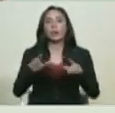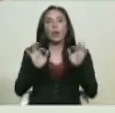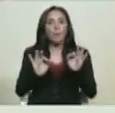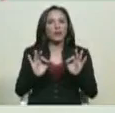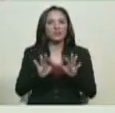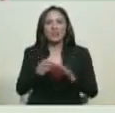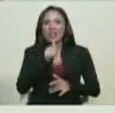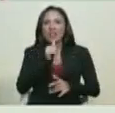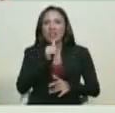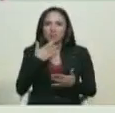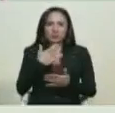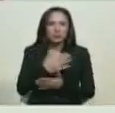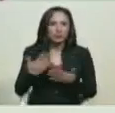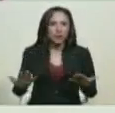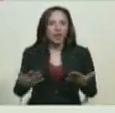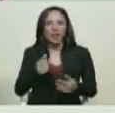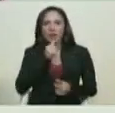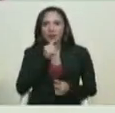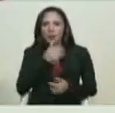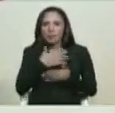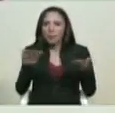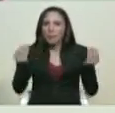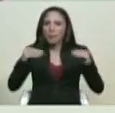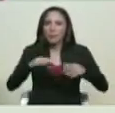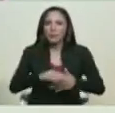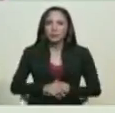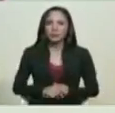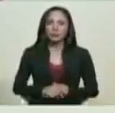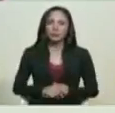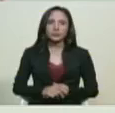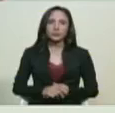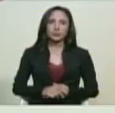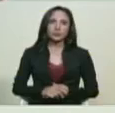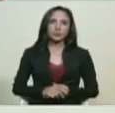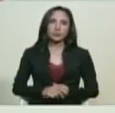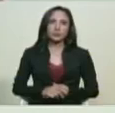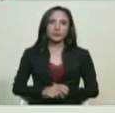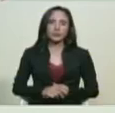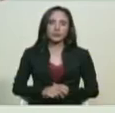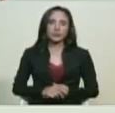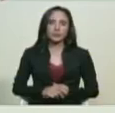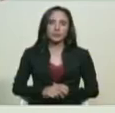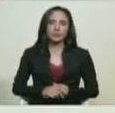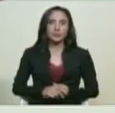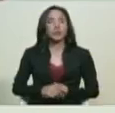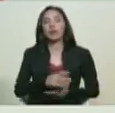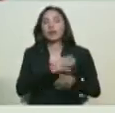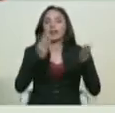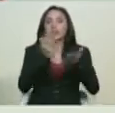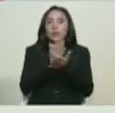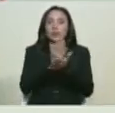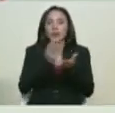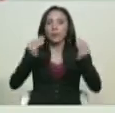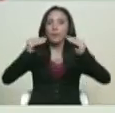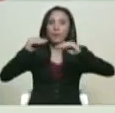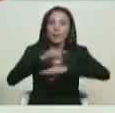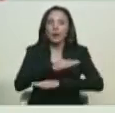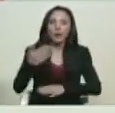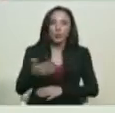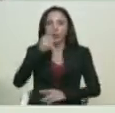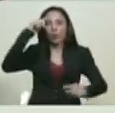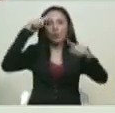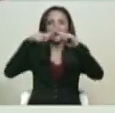dicho en todas las oportunidades y que siempre ha de ser así, lo más importante es